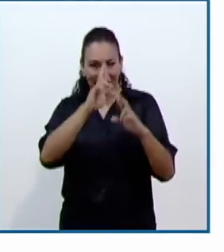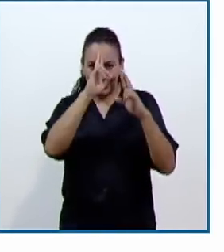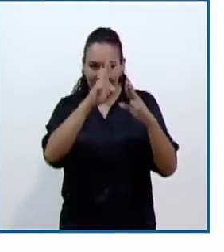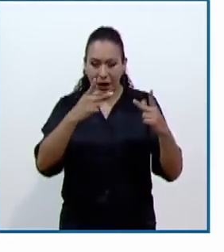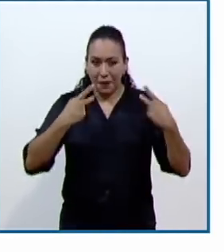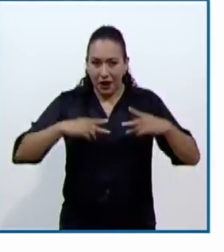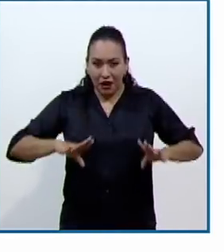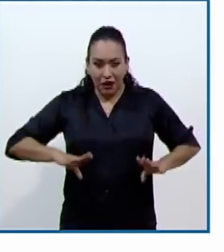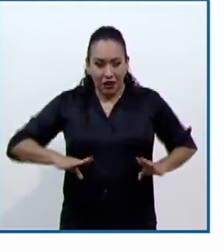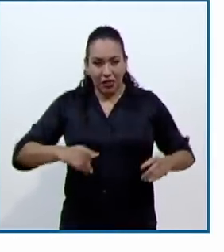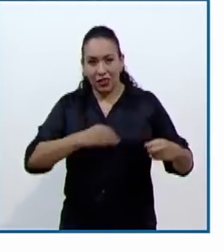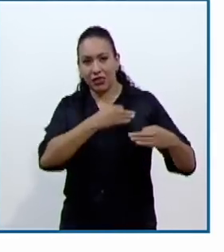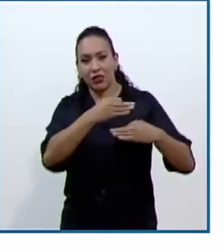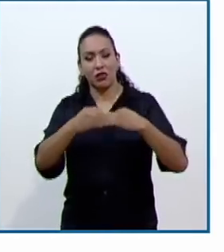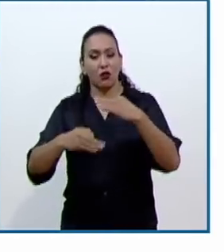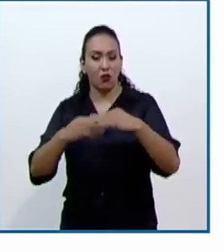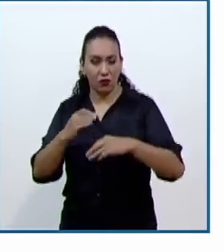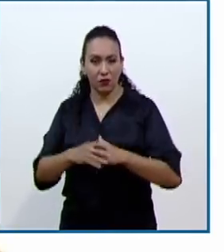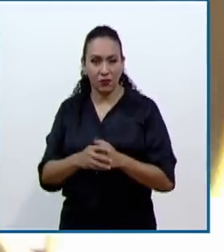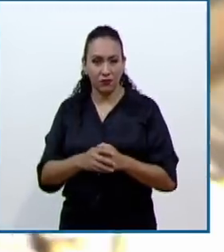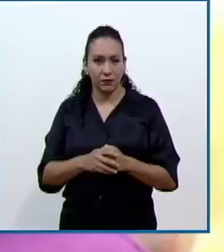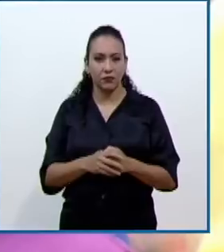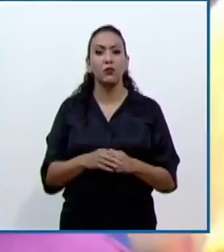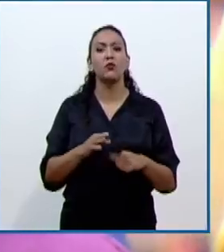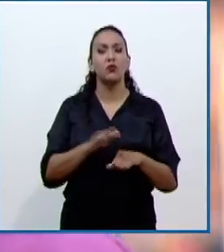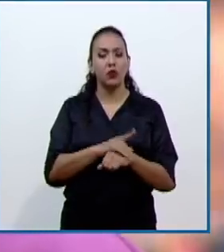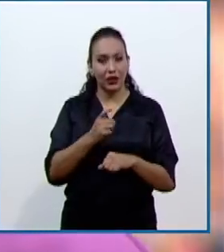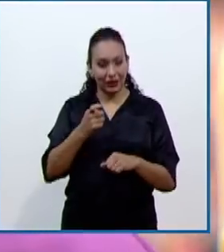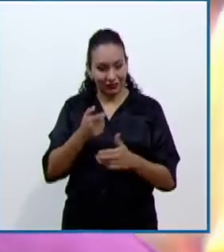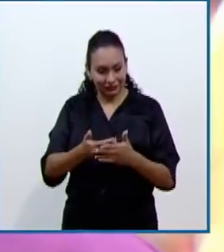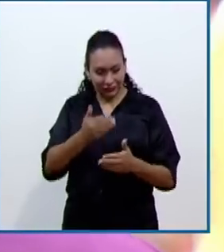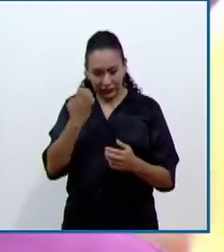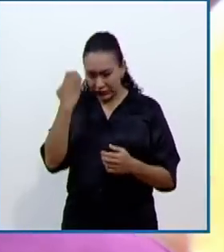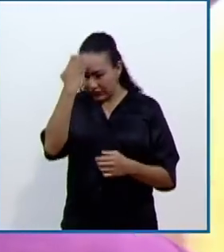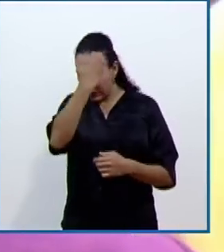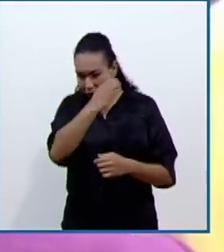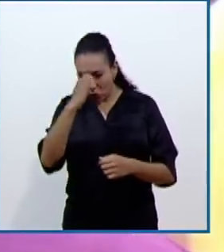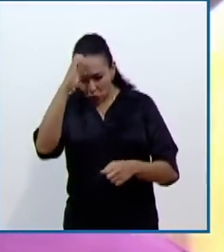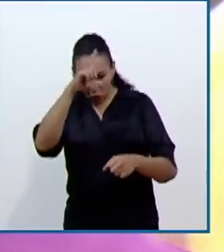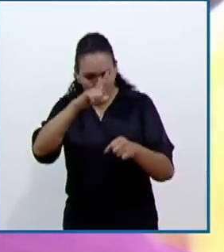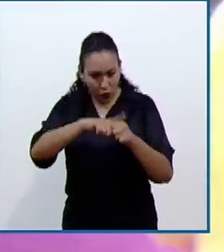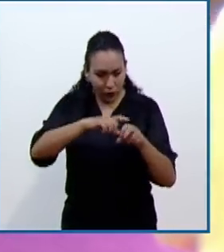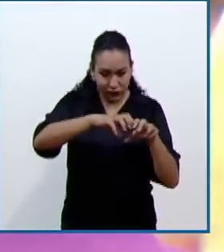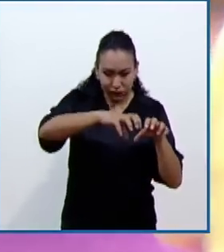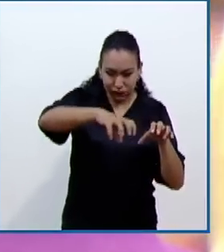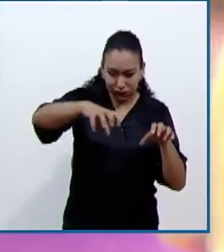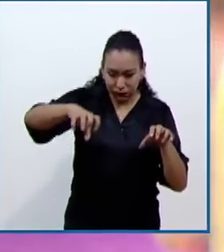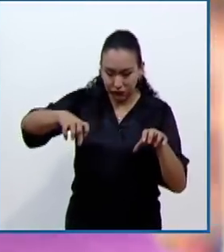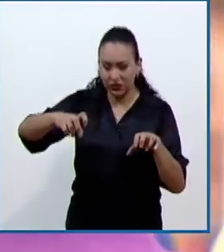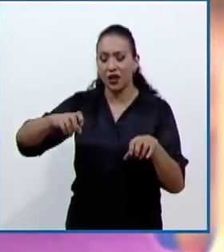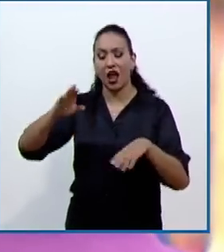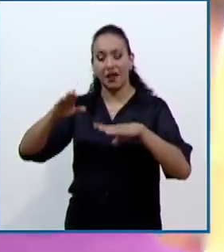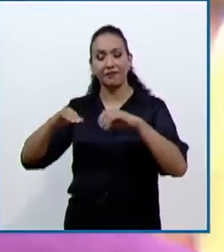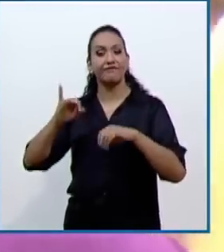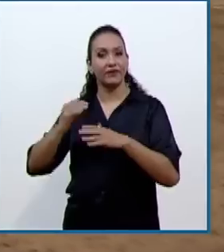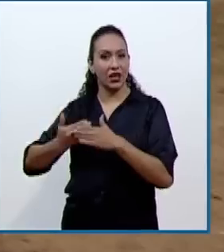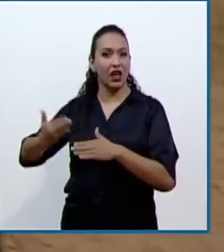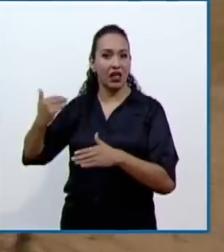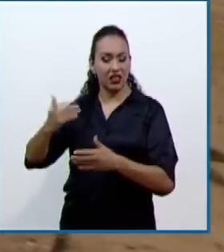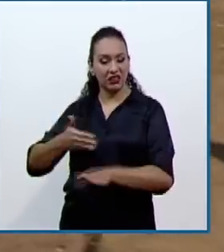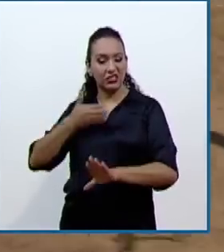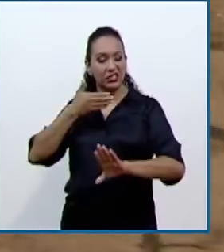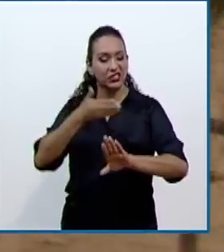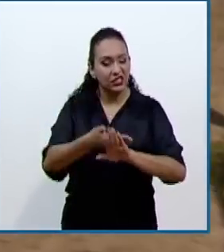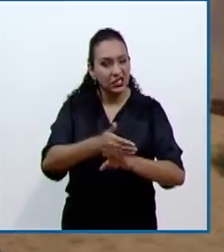indica, han estado históricamente sometidas a patrones de valoración cultural que tienden a ser menospreciadas y son criterios sobre los